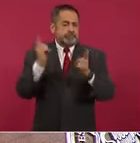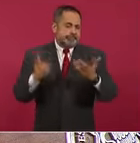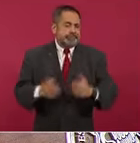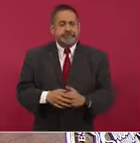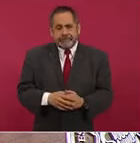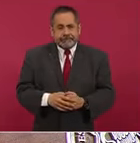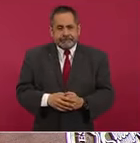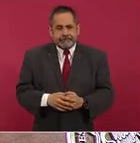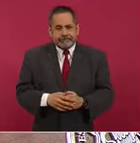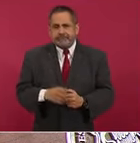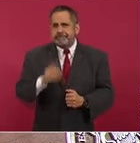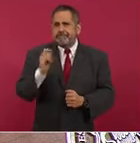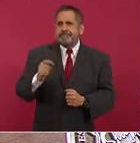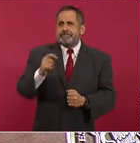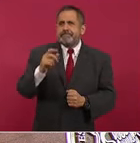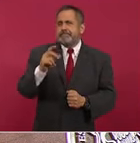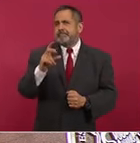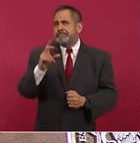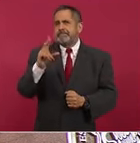Que ya no haya